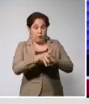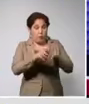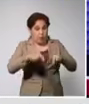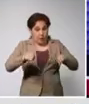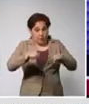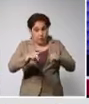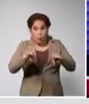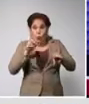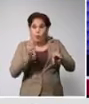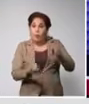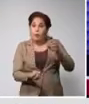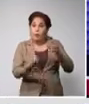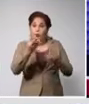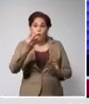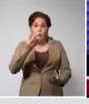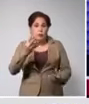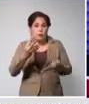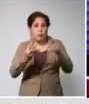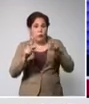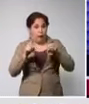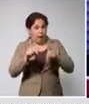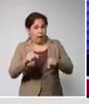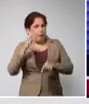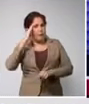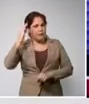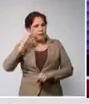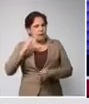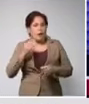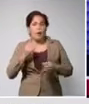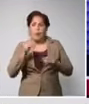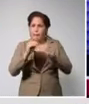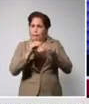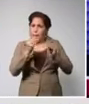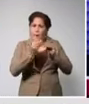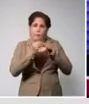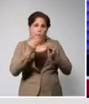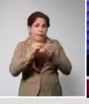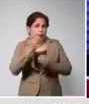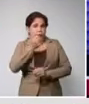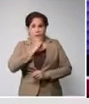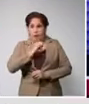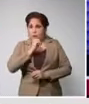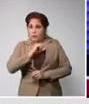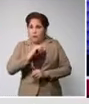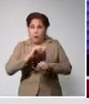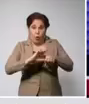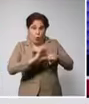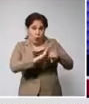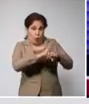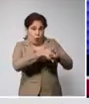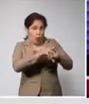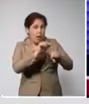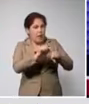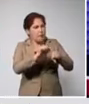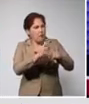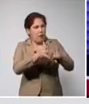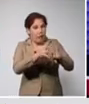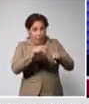cepas, hasta ahora lo que se conoce es su alta contagiosidad superior a la que inicialmente